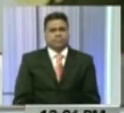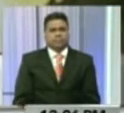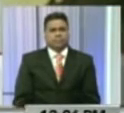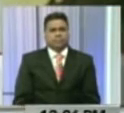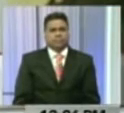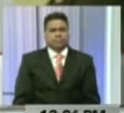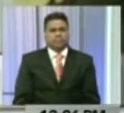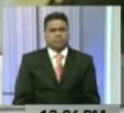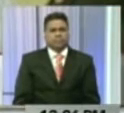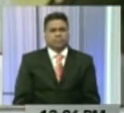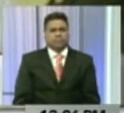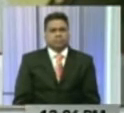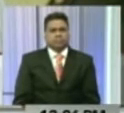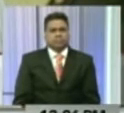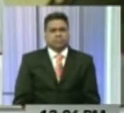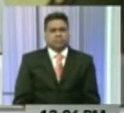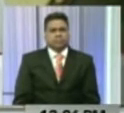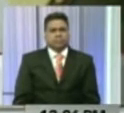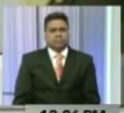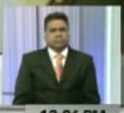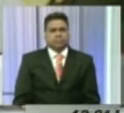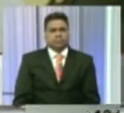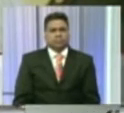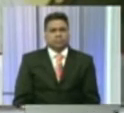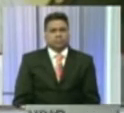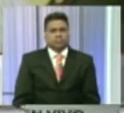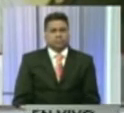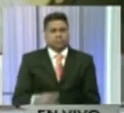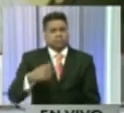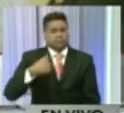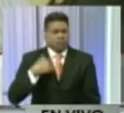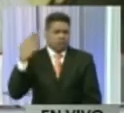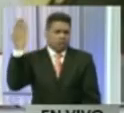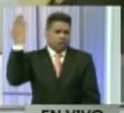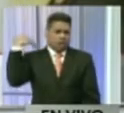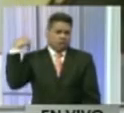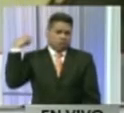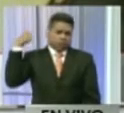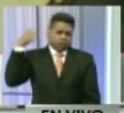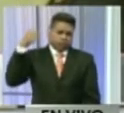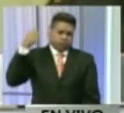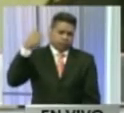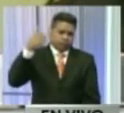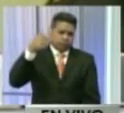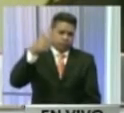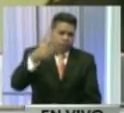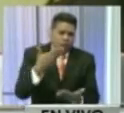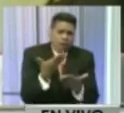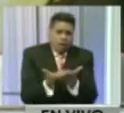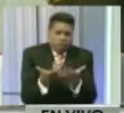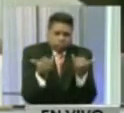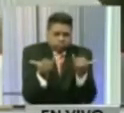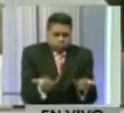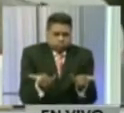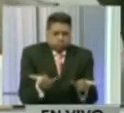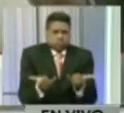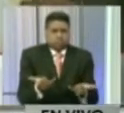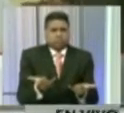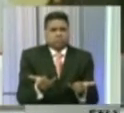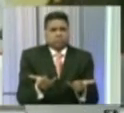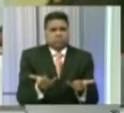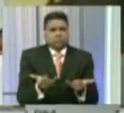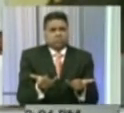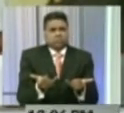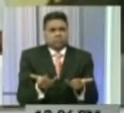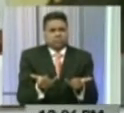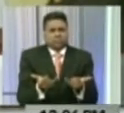Por eso, desde allá hasta aquí, ese salto de se nos